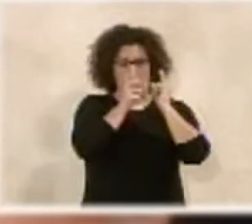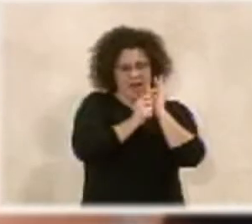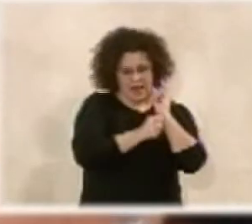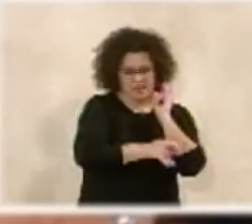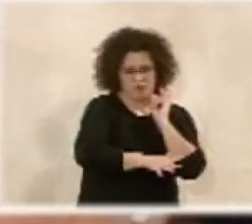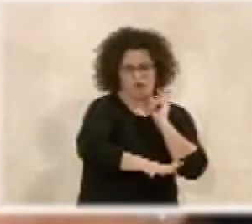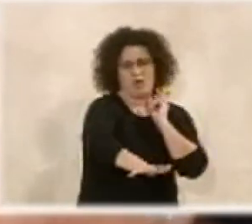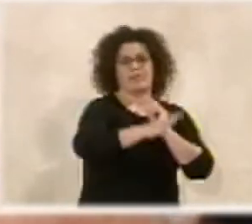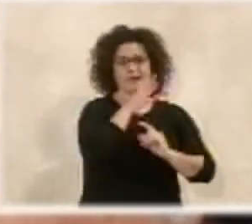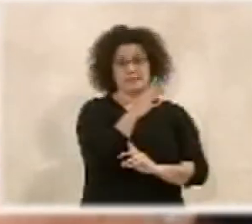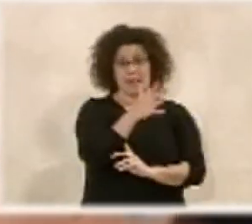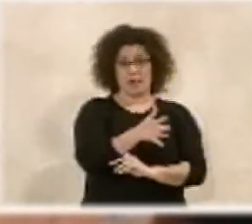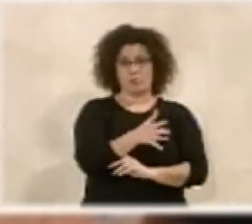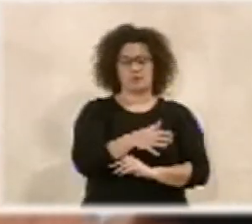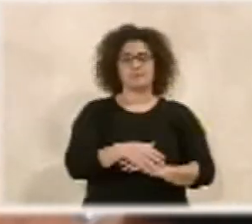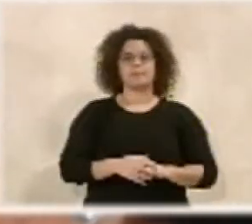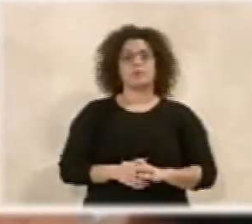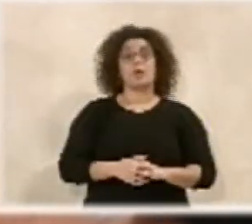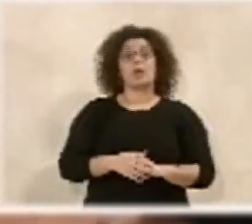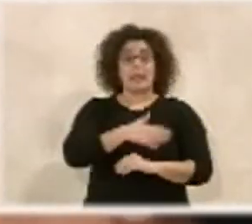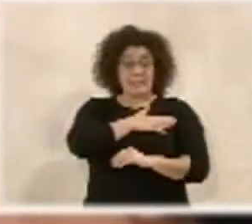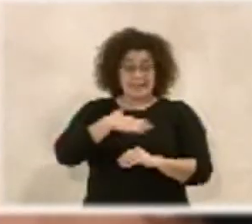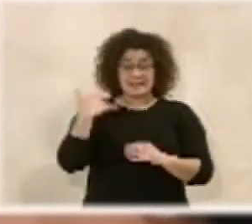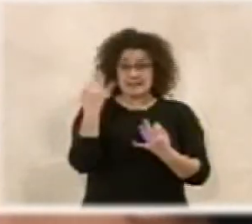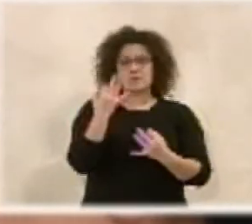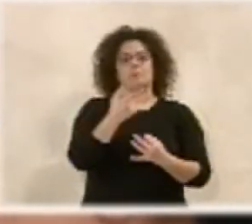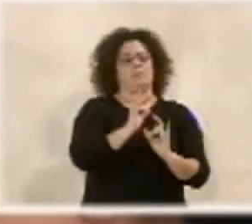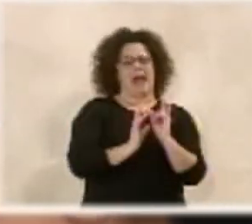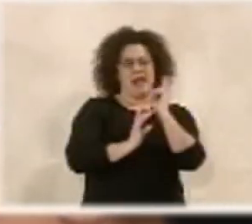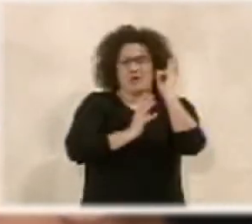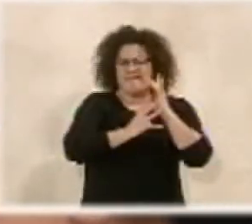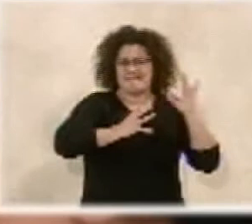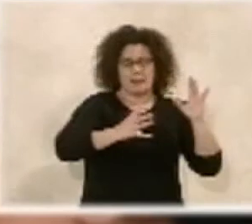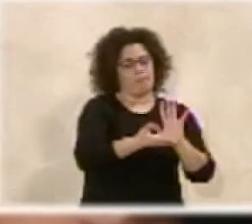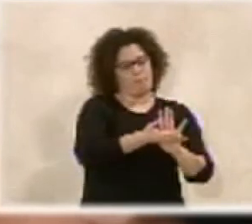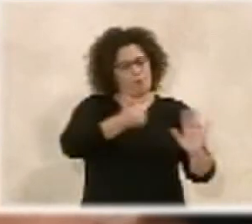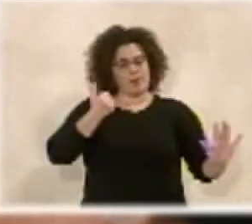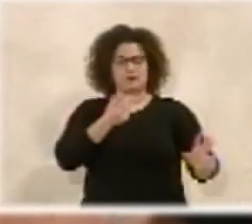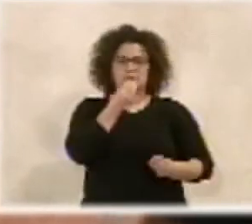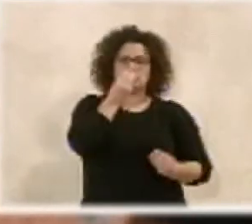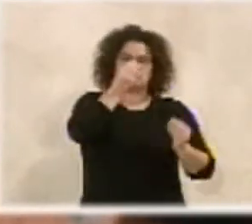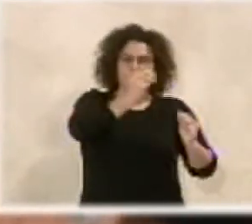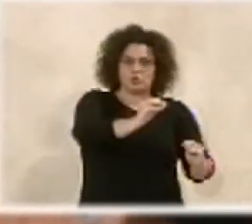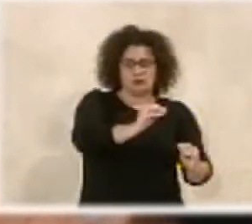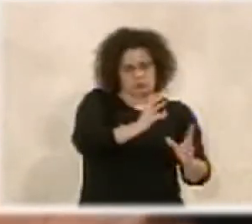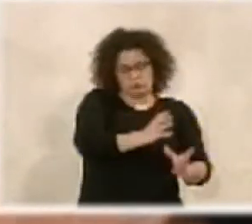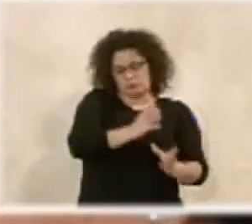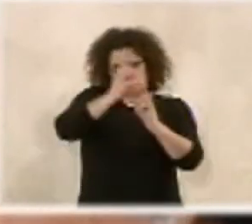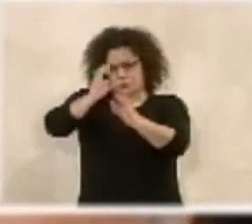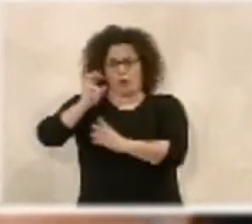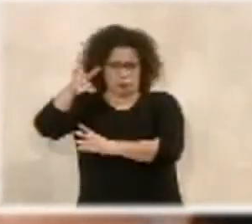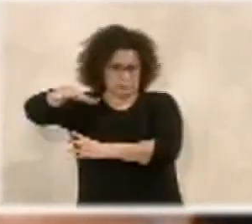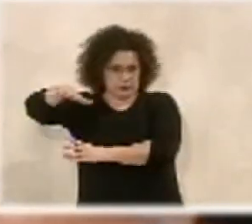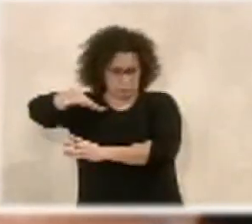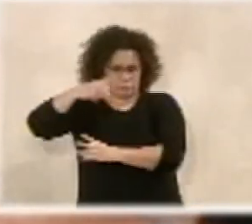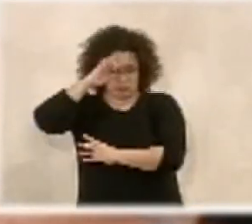tan grandes que tienen. O sea, lo que se quiere es que se retiren esos árboles de ese porte tan grande, se sustituyan, se trasplanten en otro sitio,